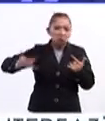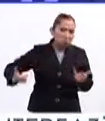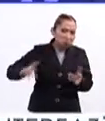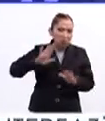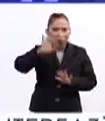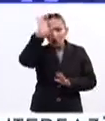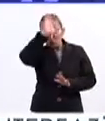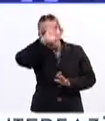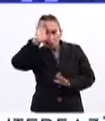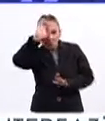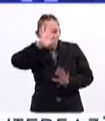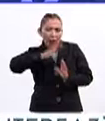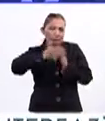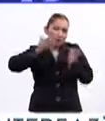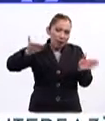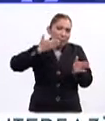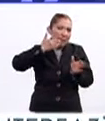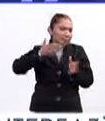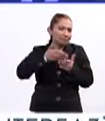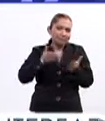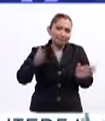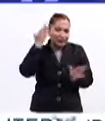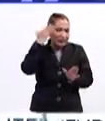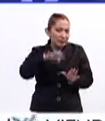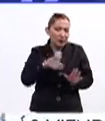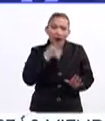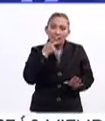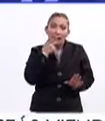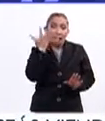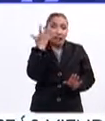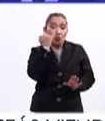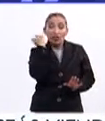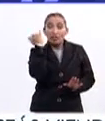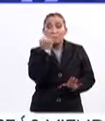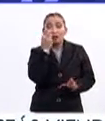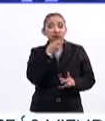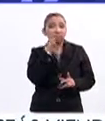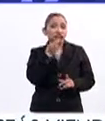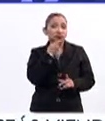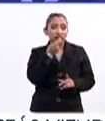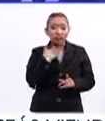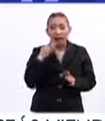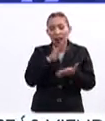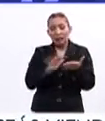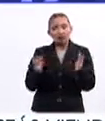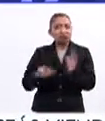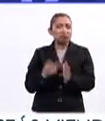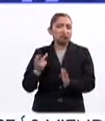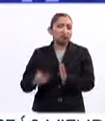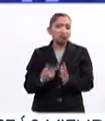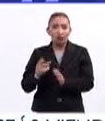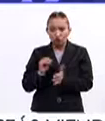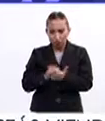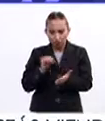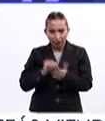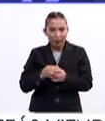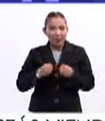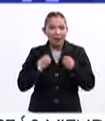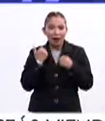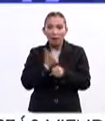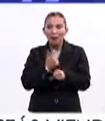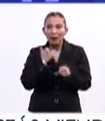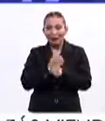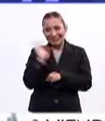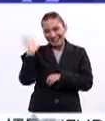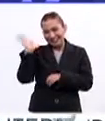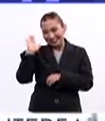bagaje cultural y bueno, muy amplio, habla más de 5 idiomas, lee mucho, todavía está viva mi abuelita,